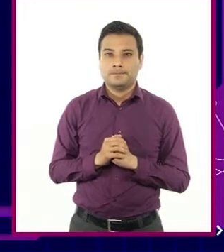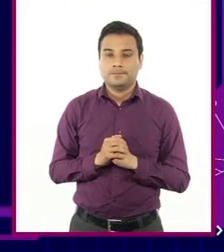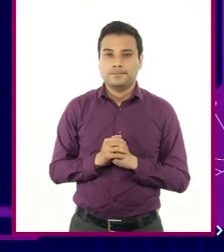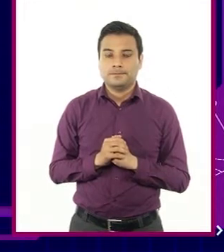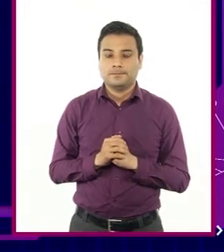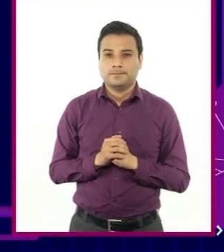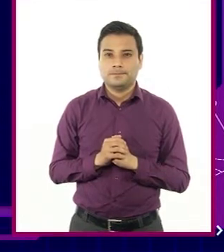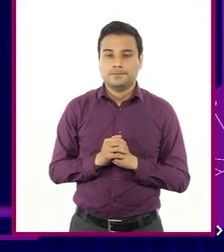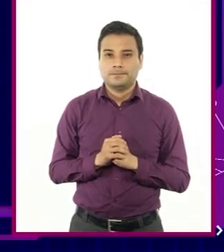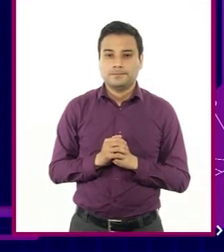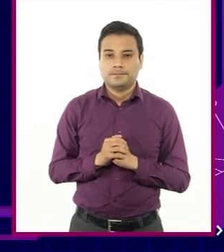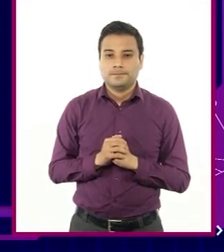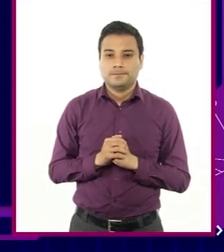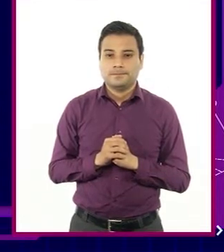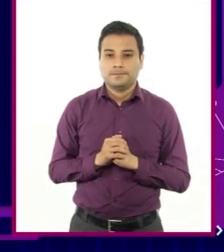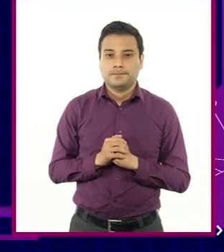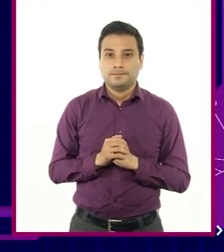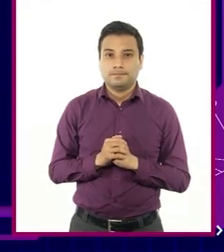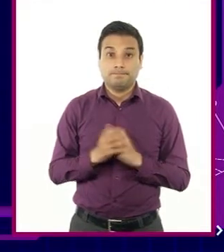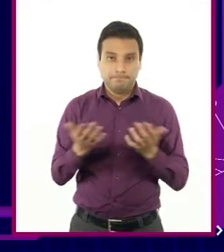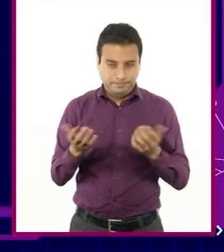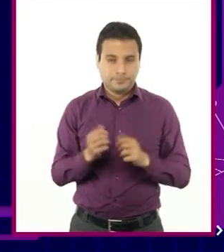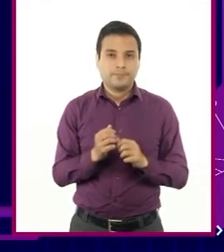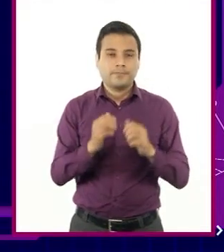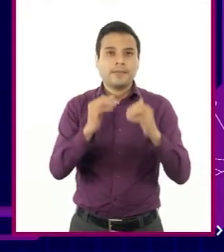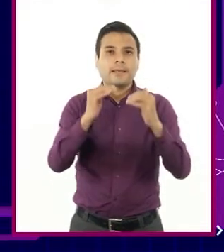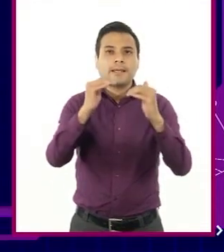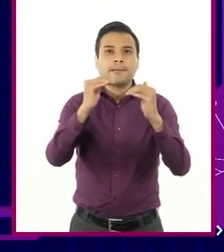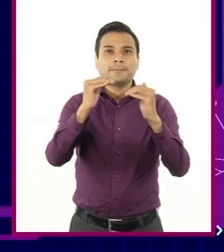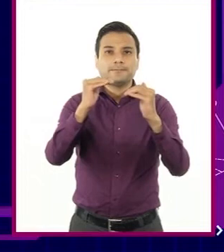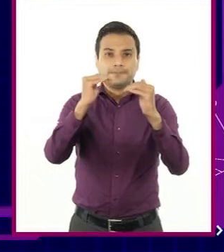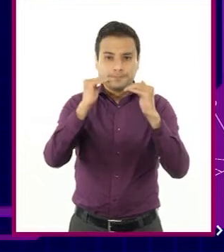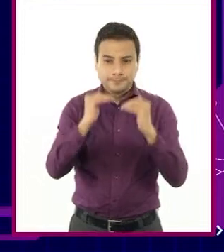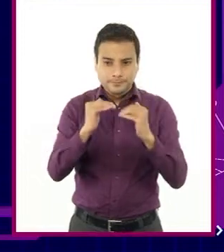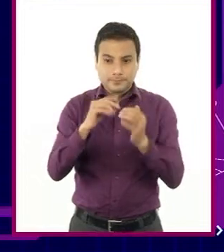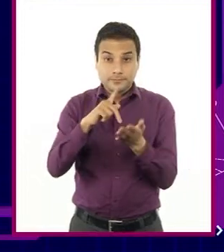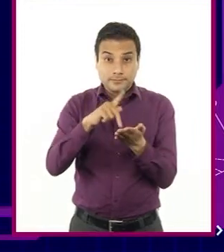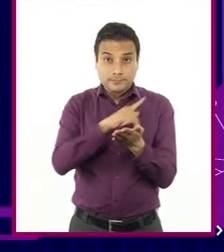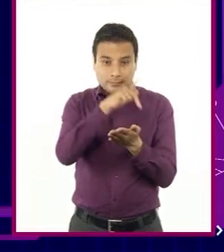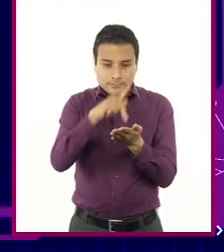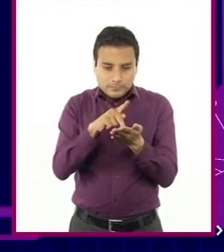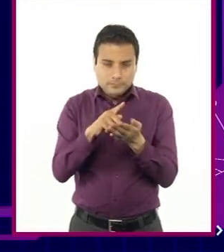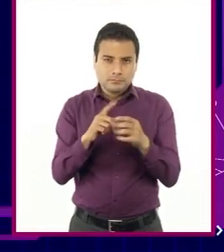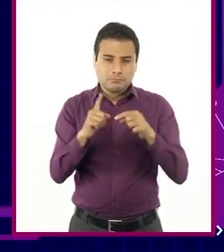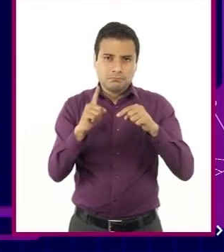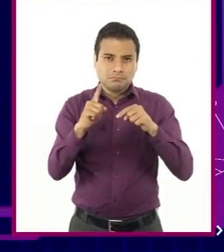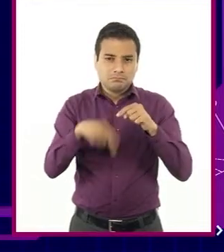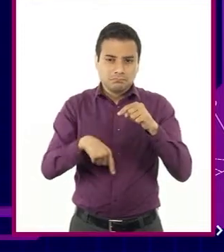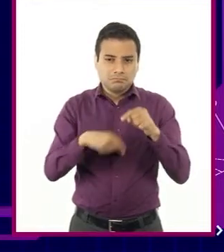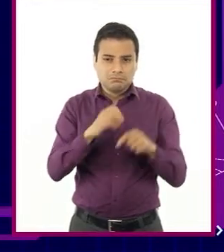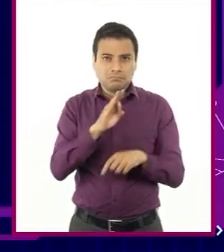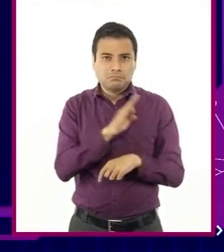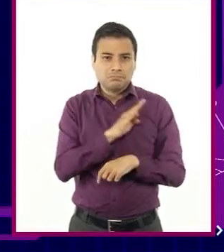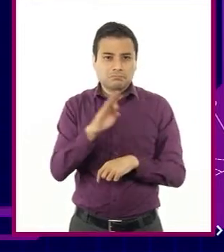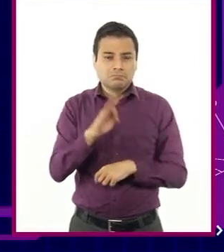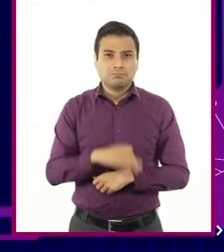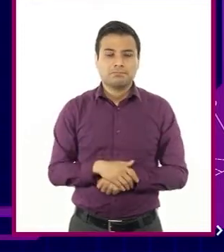1.6093 kilómetros. Podemos simplificar kilómetros que se encuentran en el numerador y en el